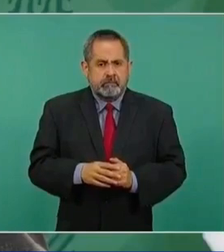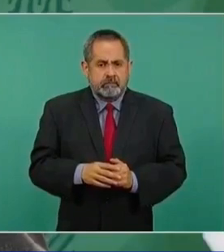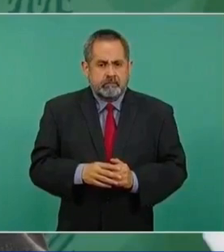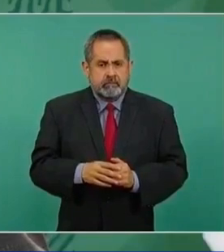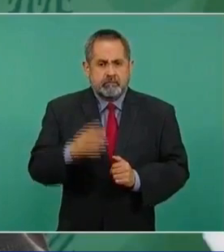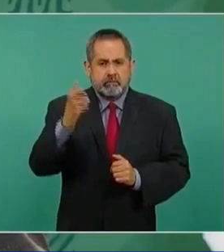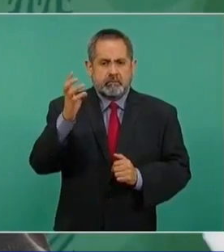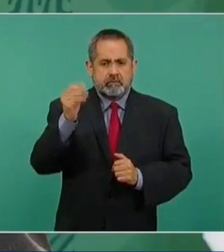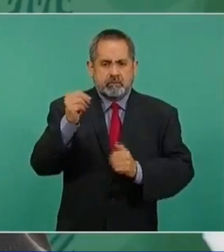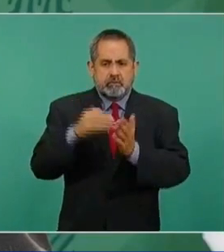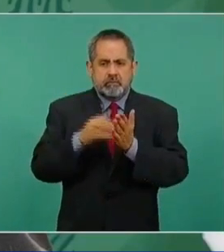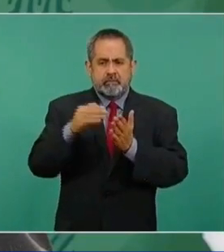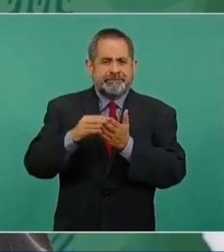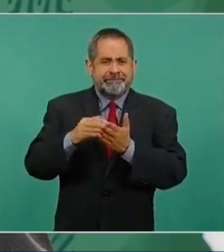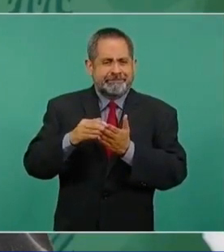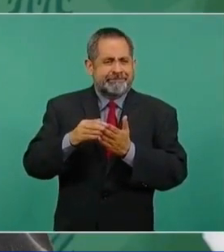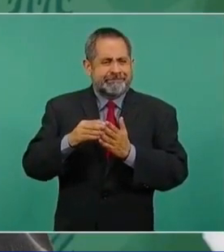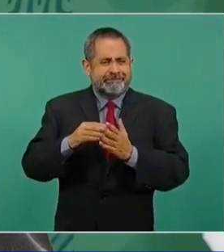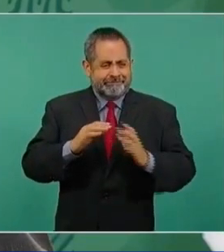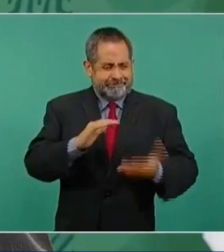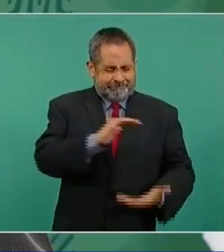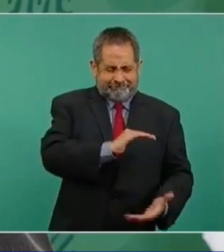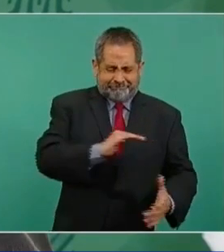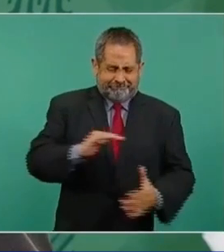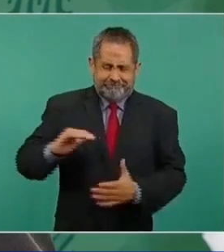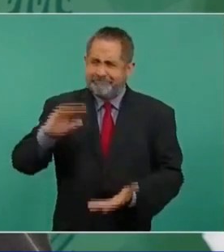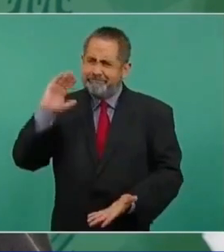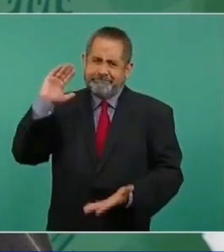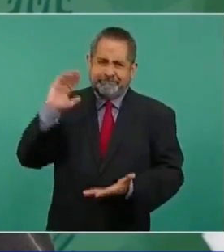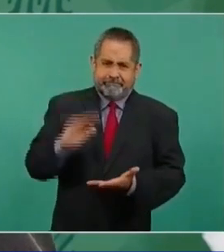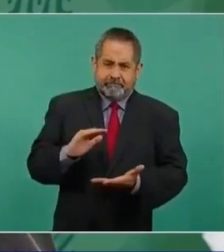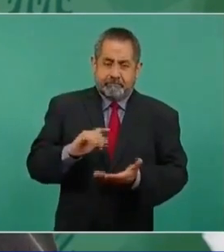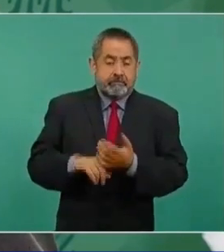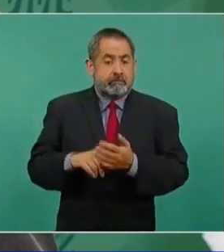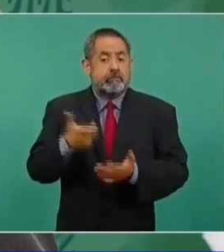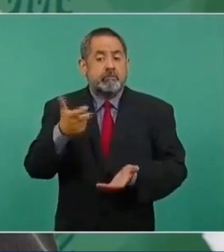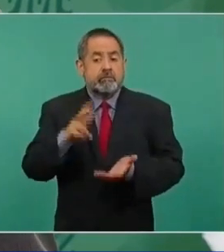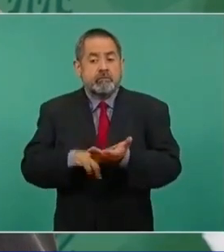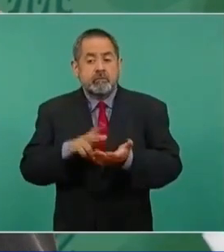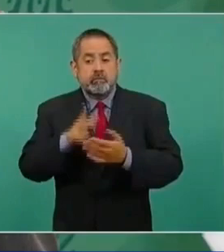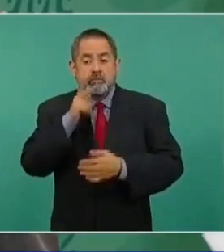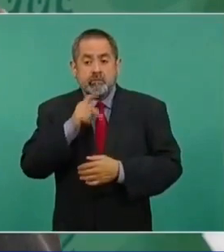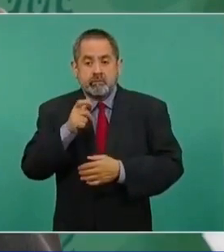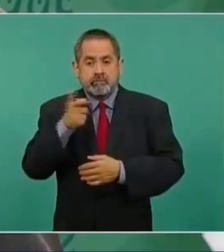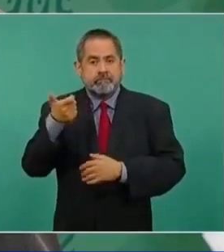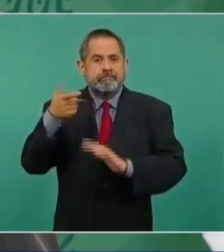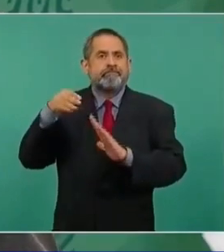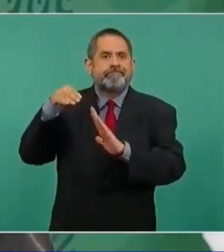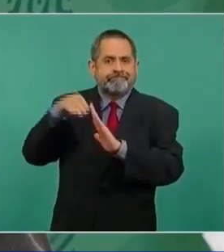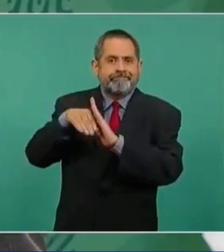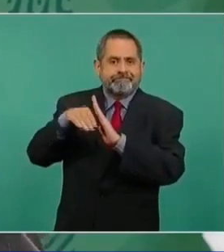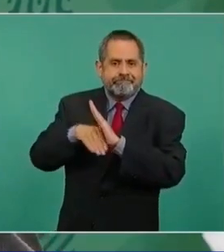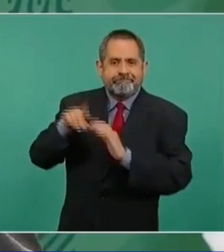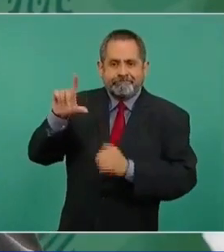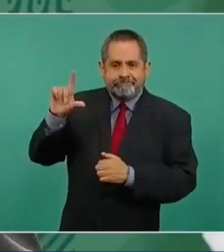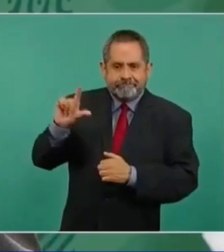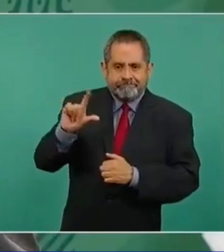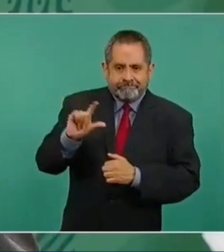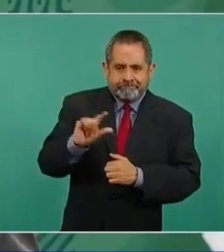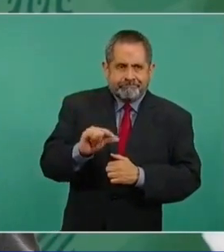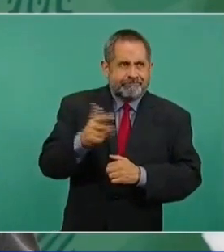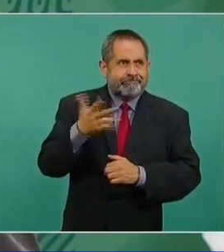en 9 millones de barriles y se cayó el precio, no de inmediato, a los 10